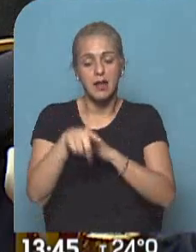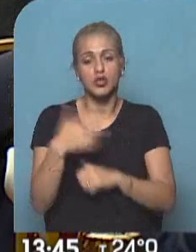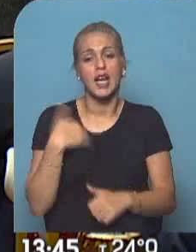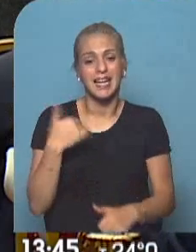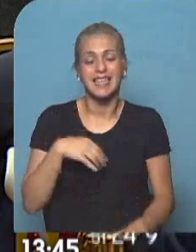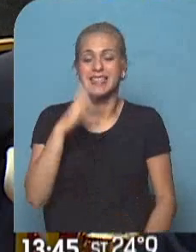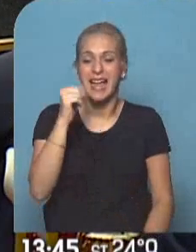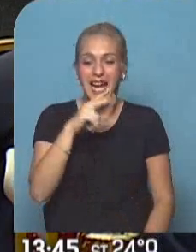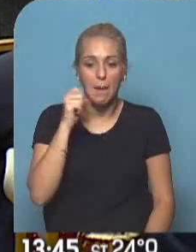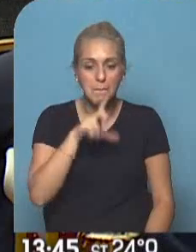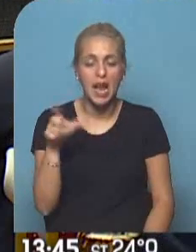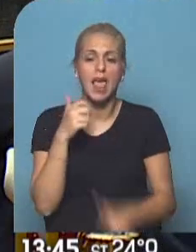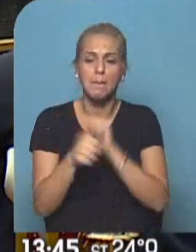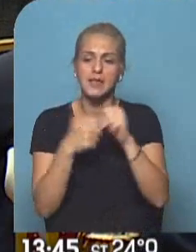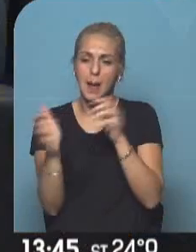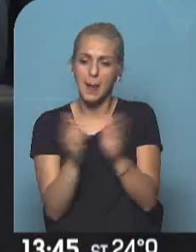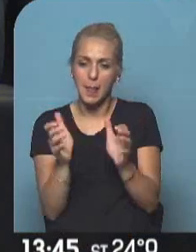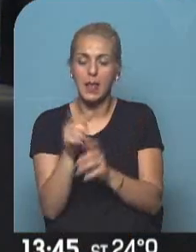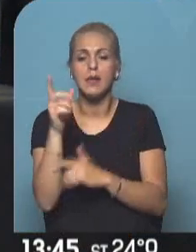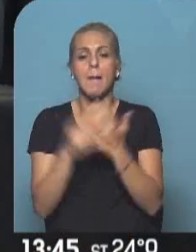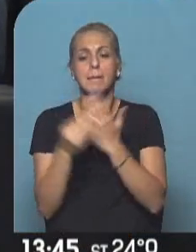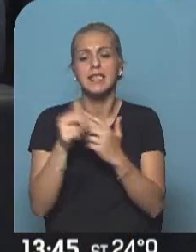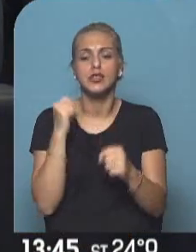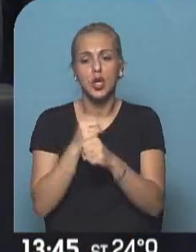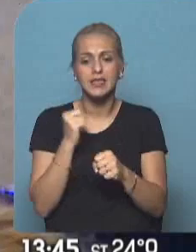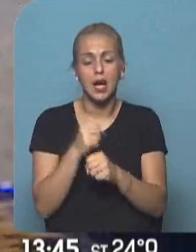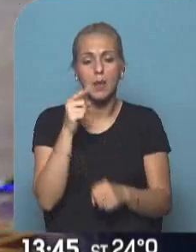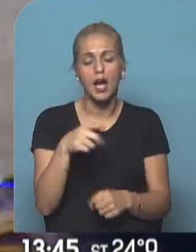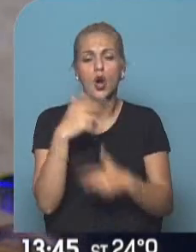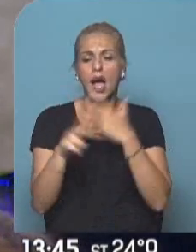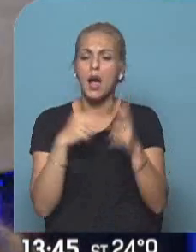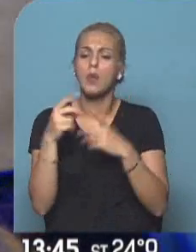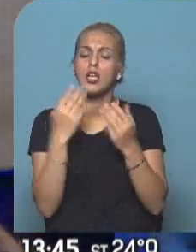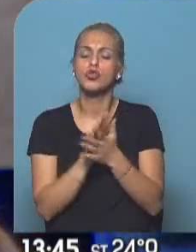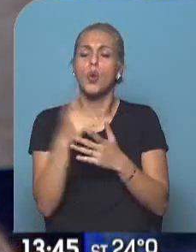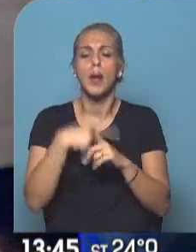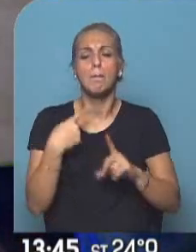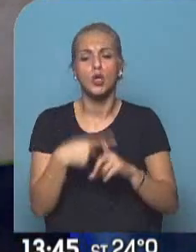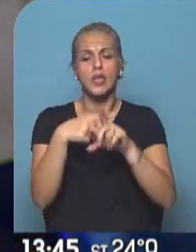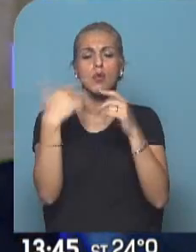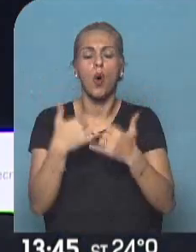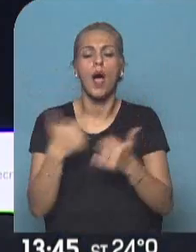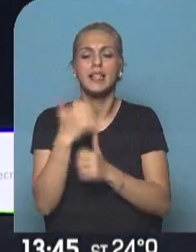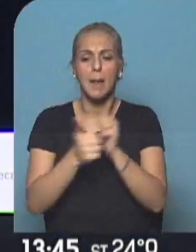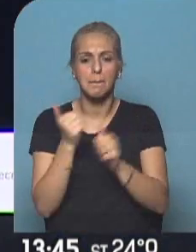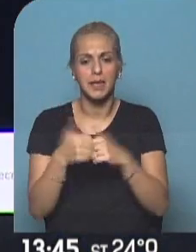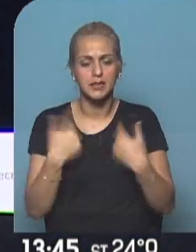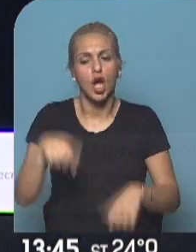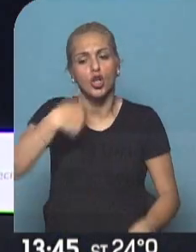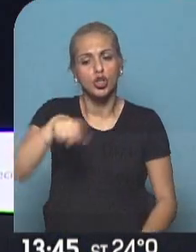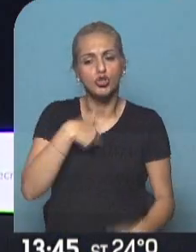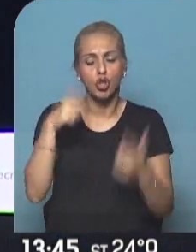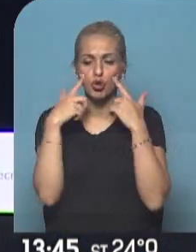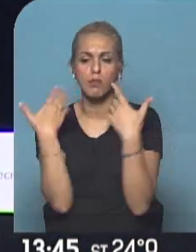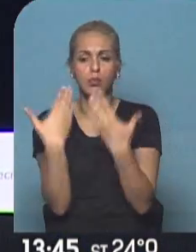CAME, el ministro de Trabajo, Jorge Triaca, habló sobre los beneficios e incentivos para las empresas. Nosotros hemos puesto